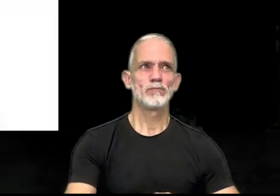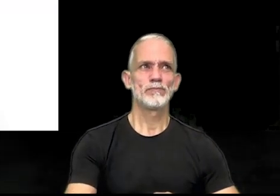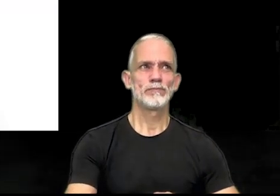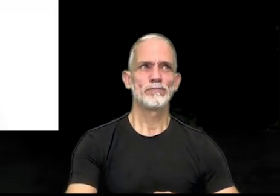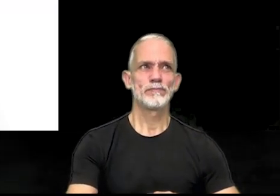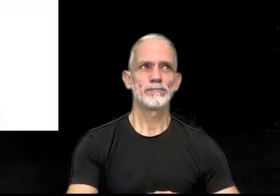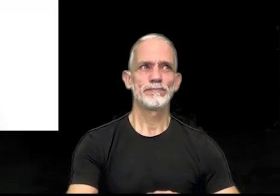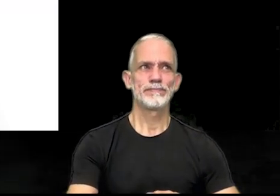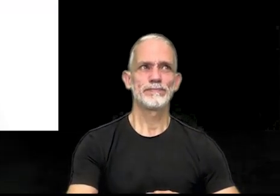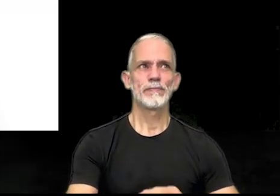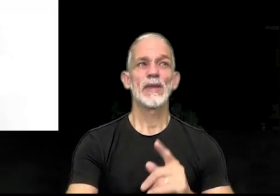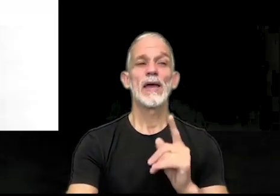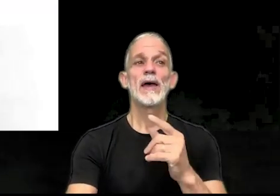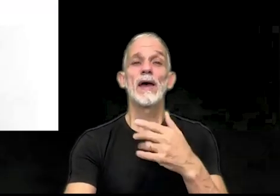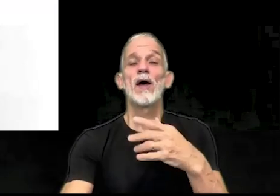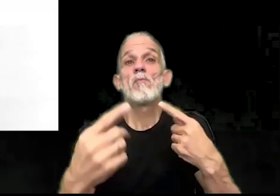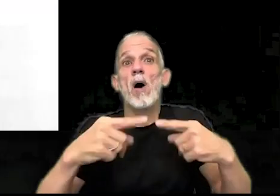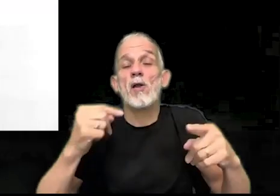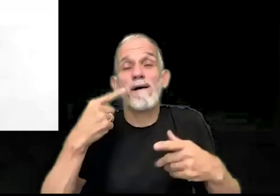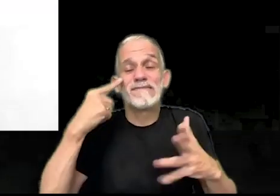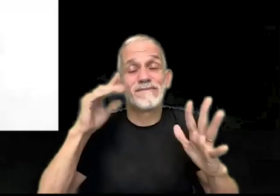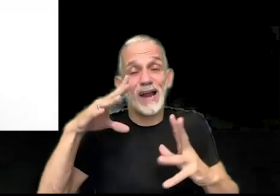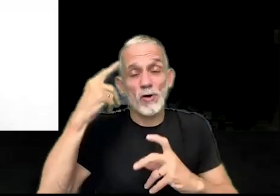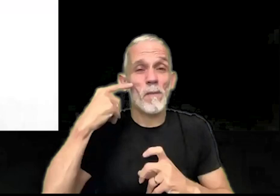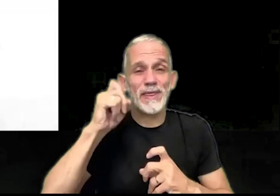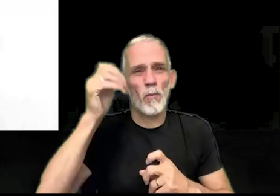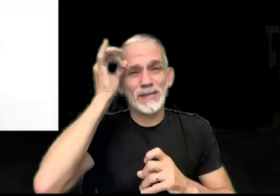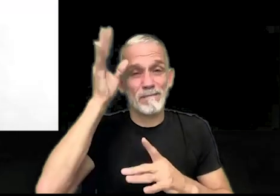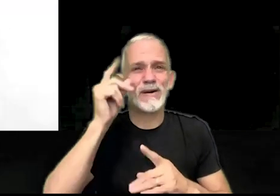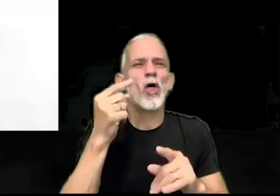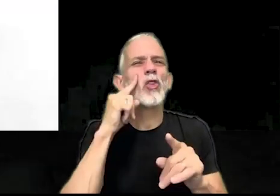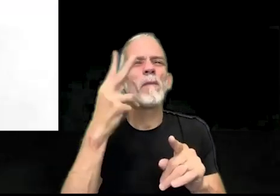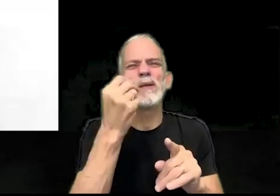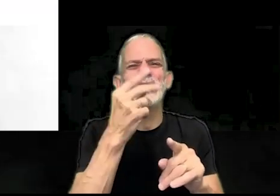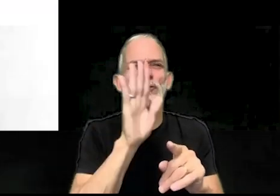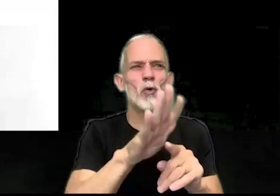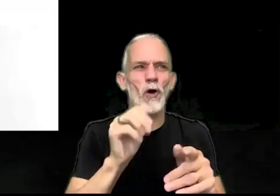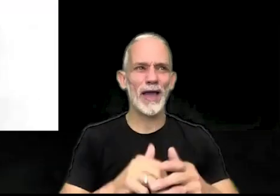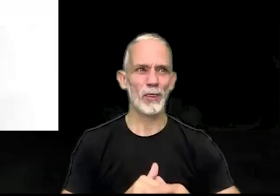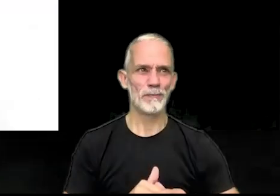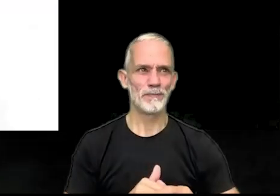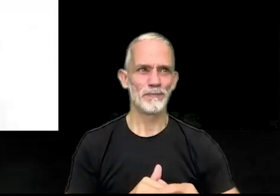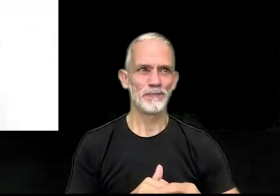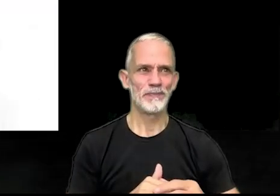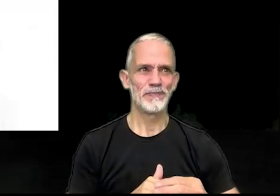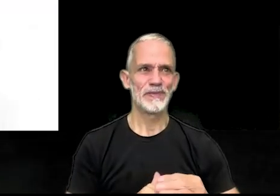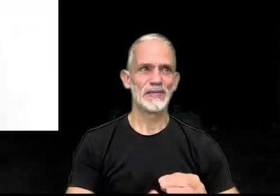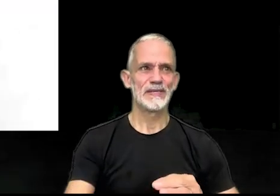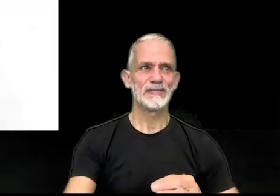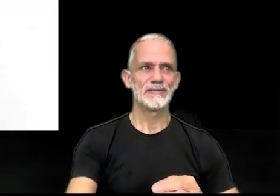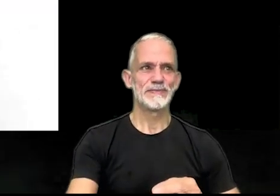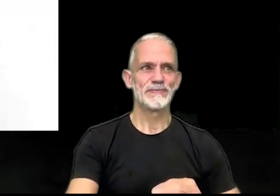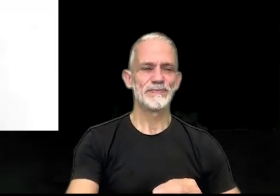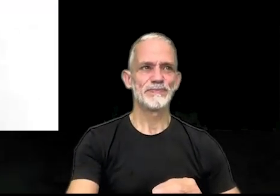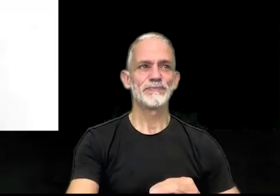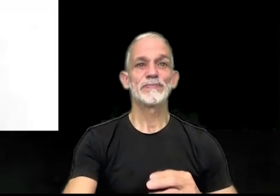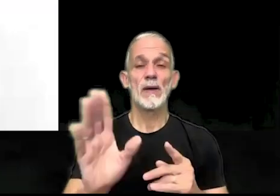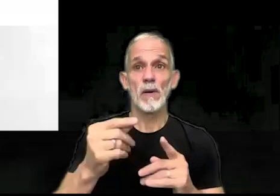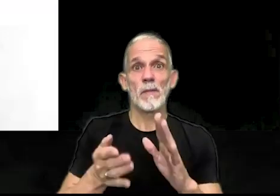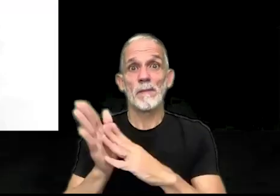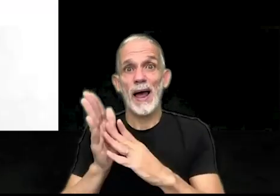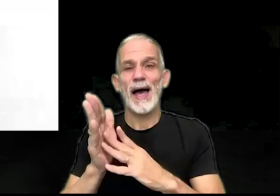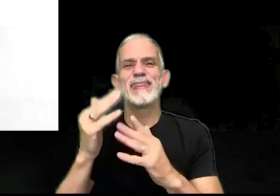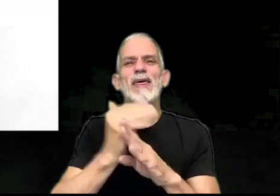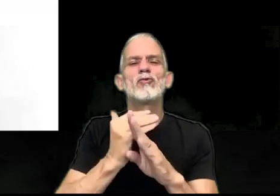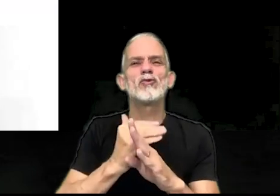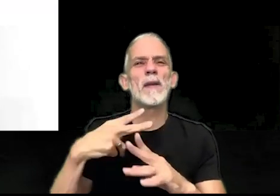Aquí como novedad, disculpen que no me di cuenta, me quedó 2021. Estas son las deducciones personales del